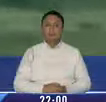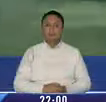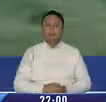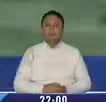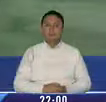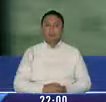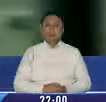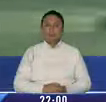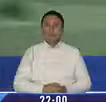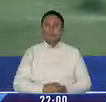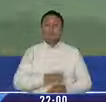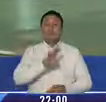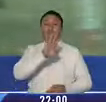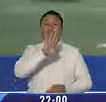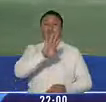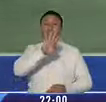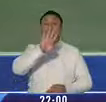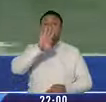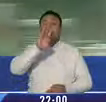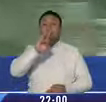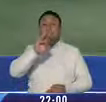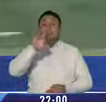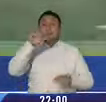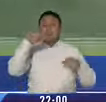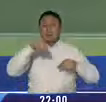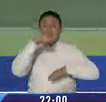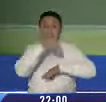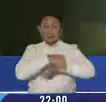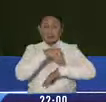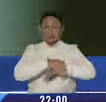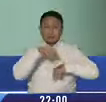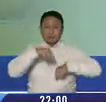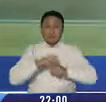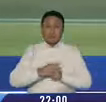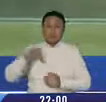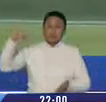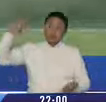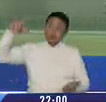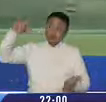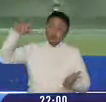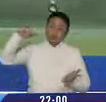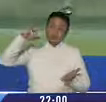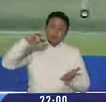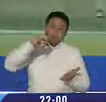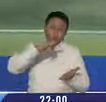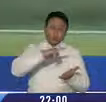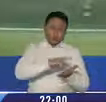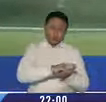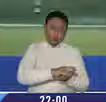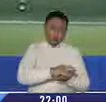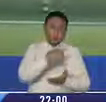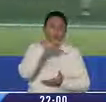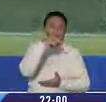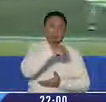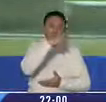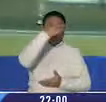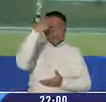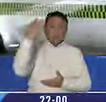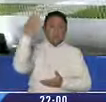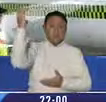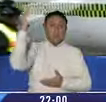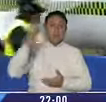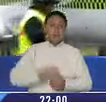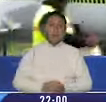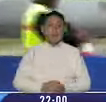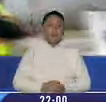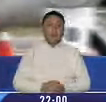Eran las 16 horas con 46 minutos, cuando en medio de la pista del aeropuerto de Tababela se detuvo el avión de migración colombiana,